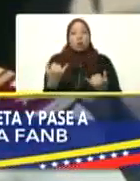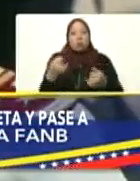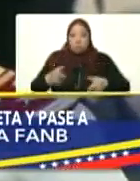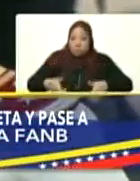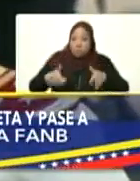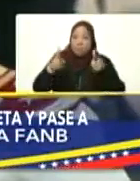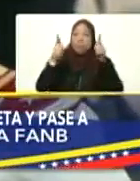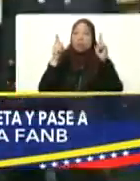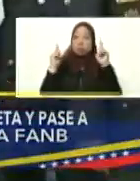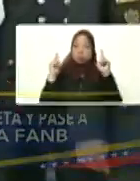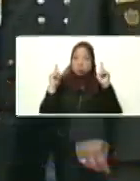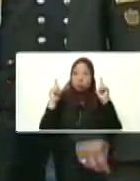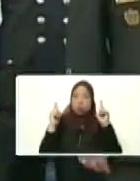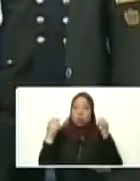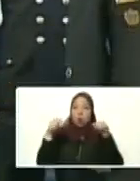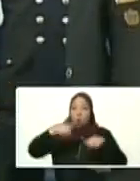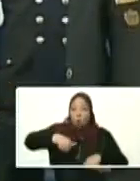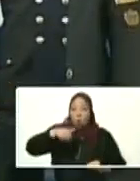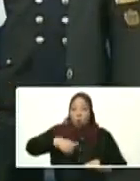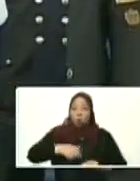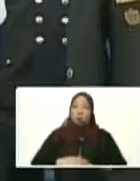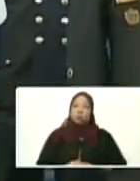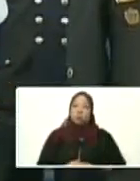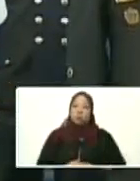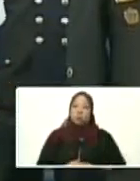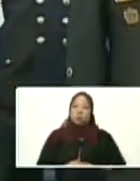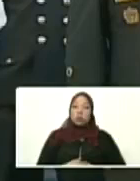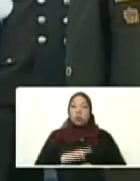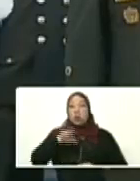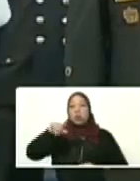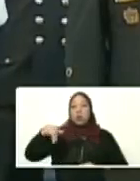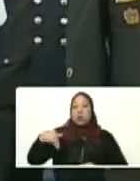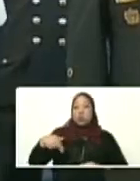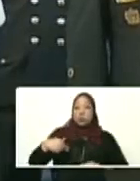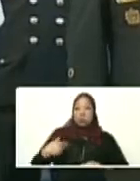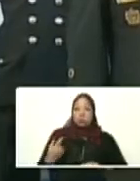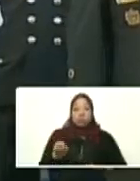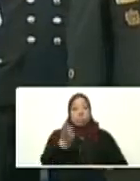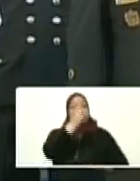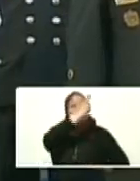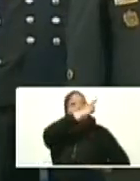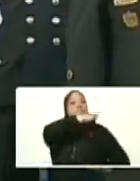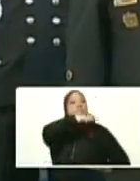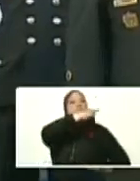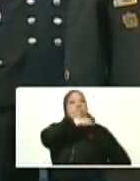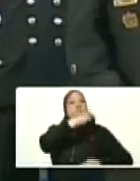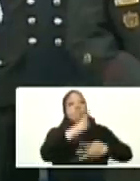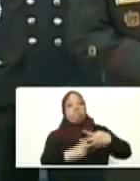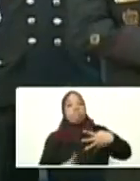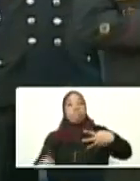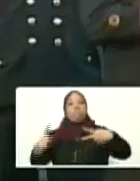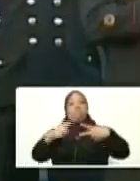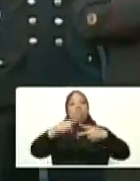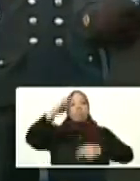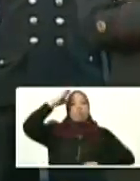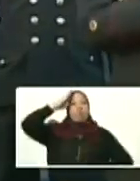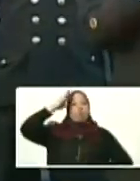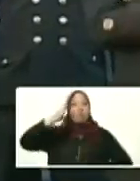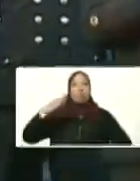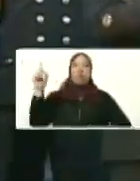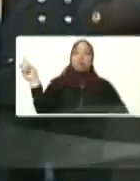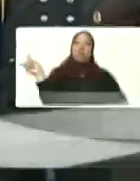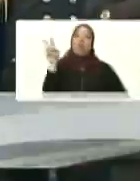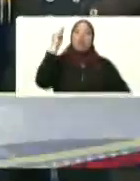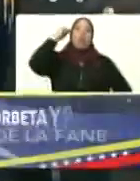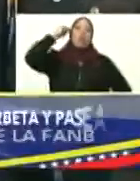autorizado, y a partir de ahora, ustedes son tenientes del Ejército Bolivariano de